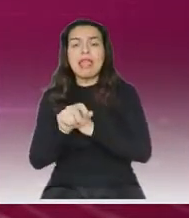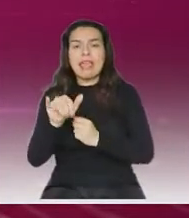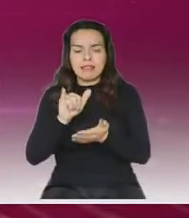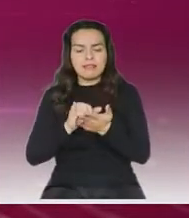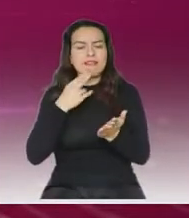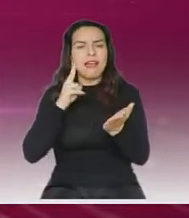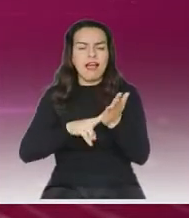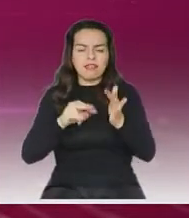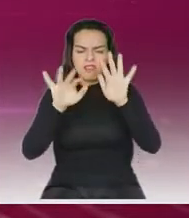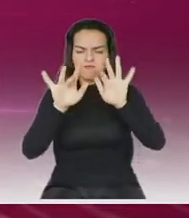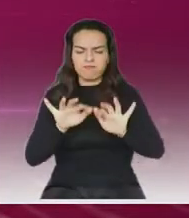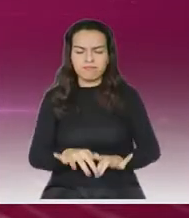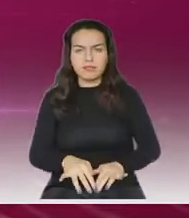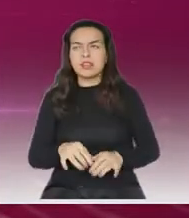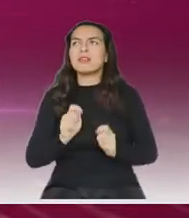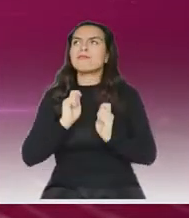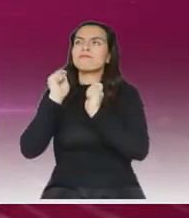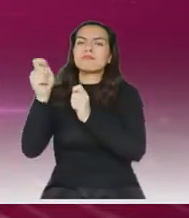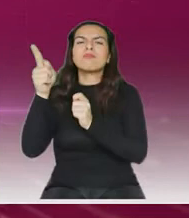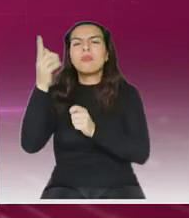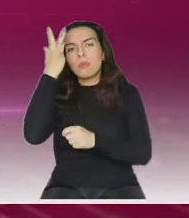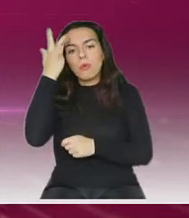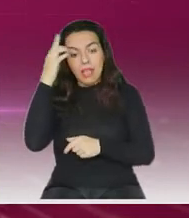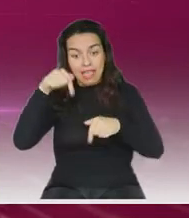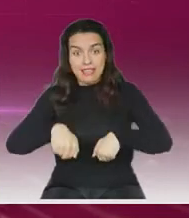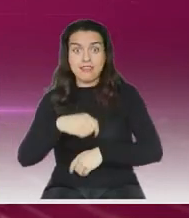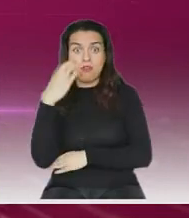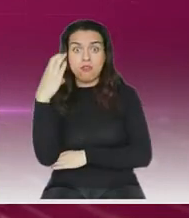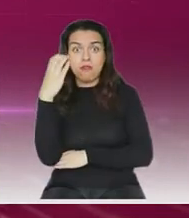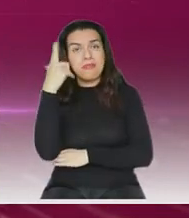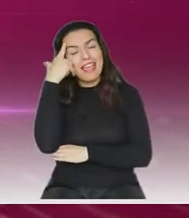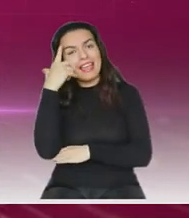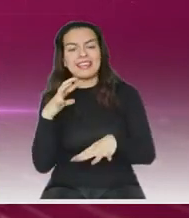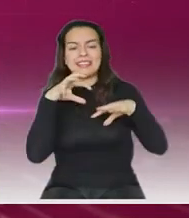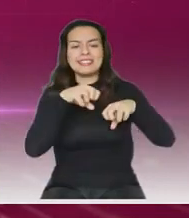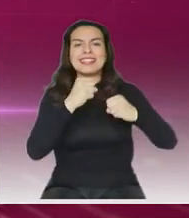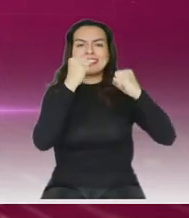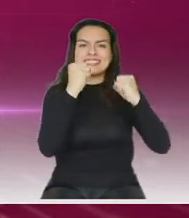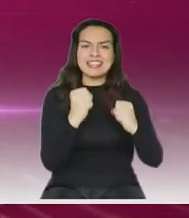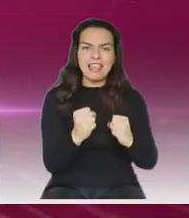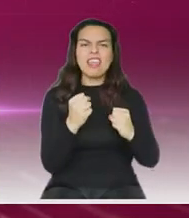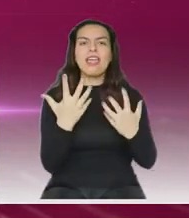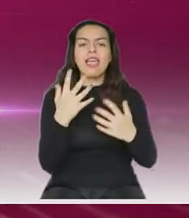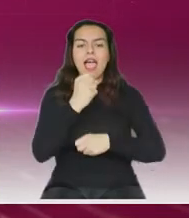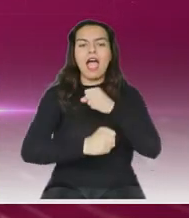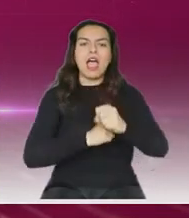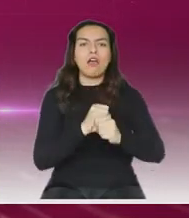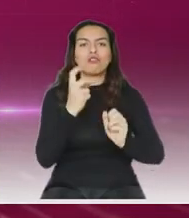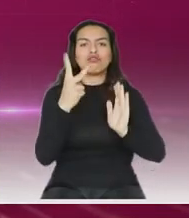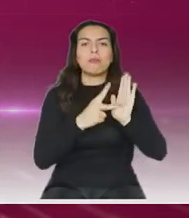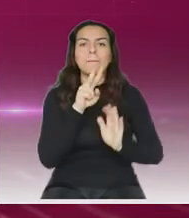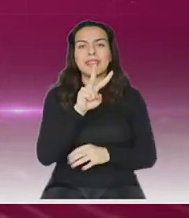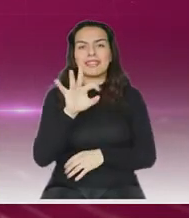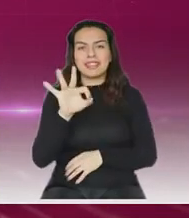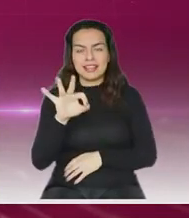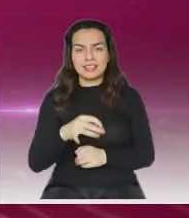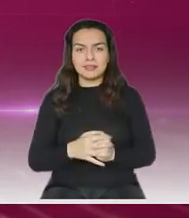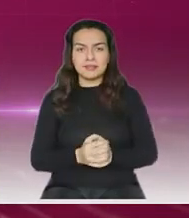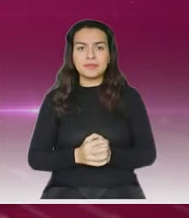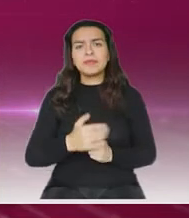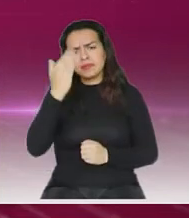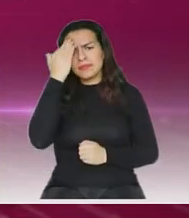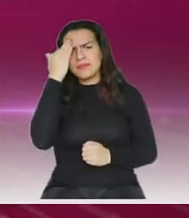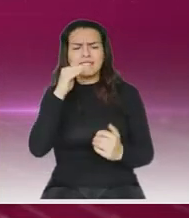que se presentó acerca de la candidatura para ser sede del Campeonato Mundial Femenino en 2023. Si bien el terrorismo nacional se ha